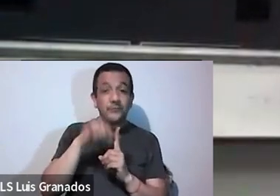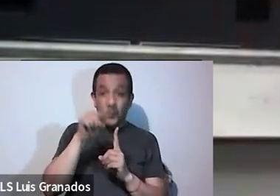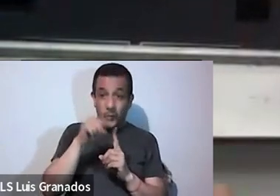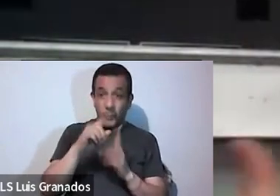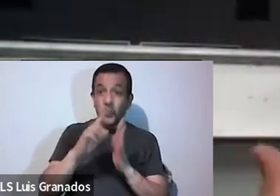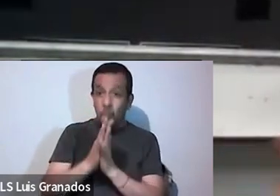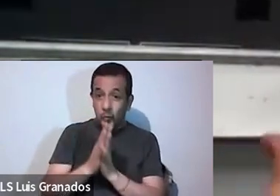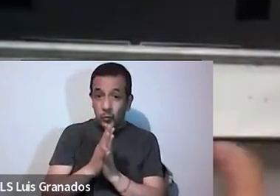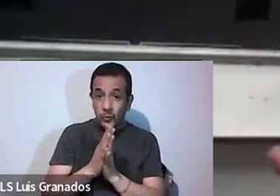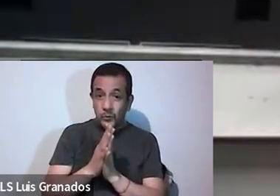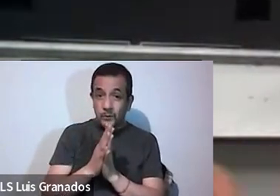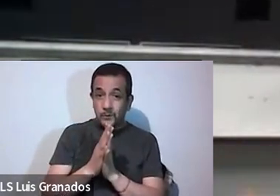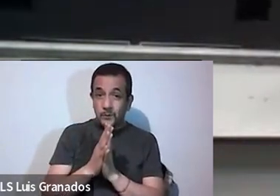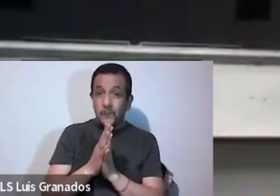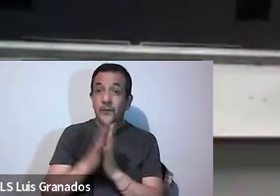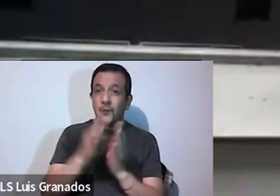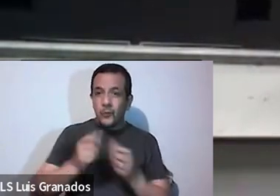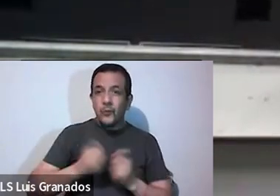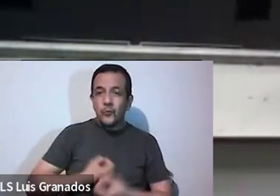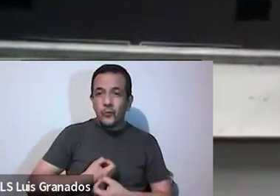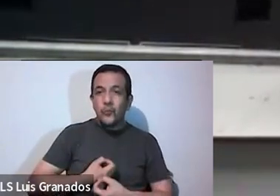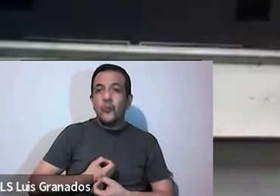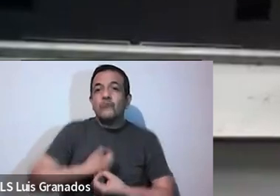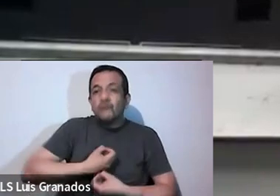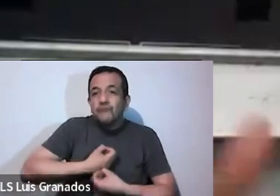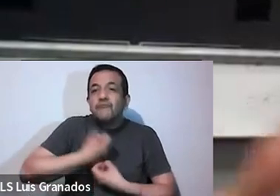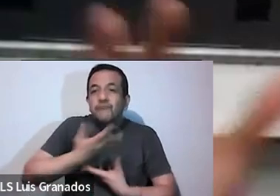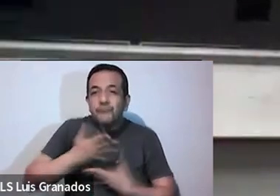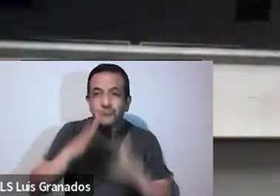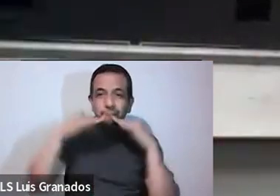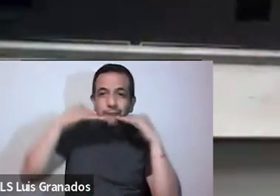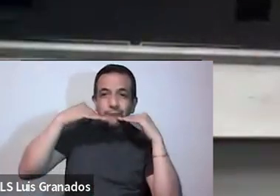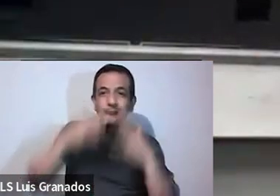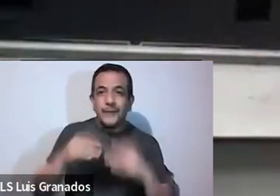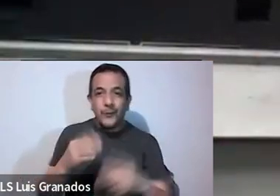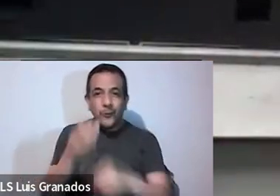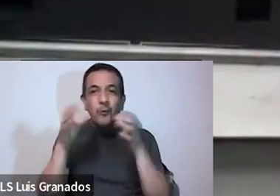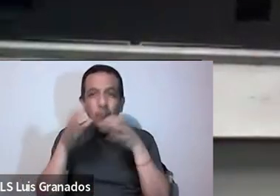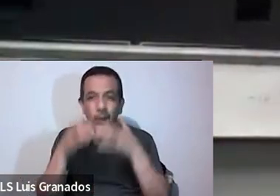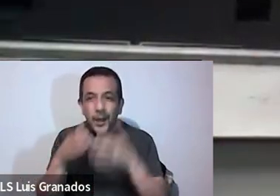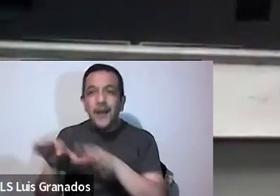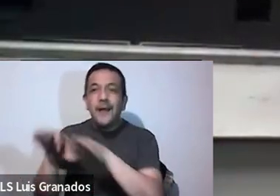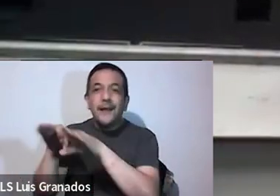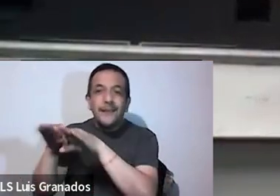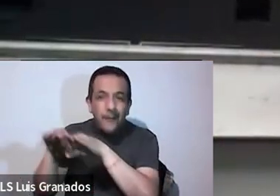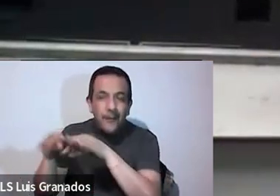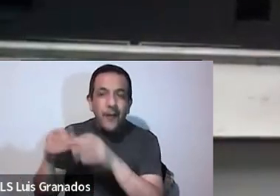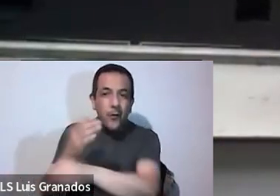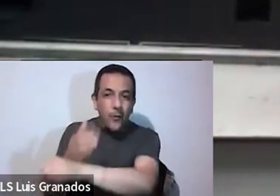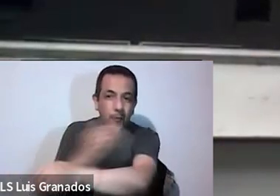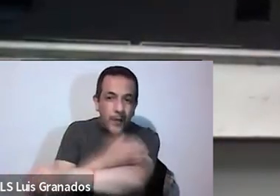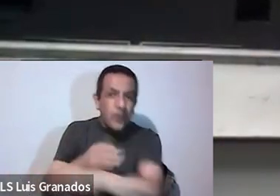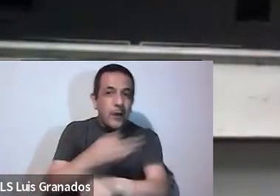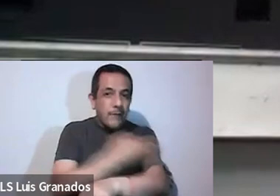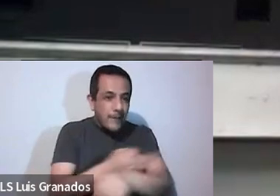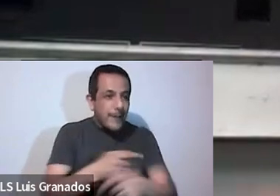¿Transmites positivismo a tu familia, a tus compañeros de tu trabajo, a tu comunidad, en tu parroquia, a tu pareja, a tus